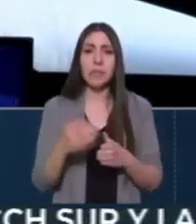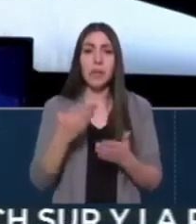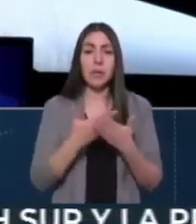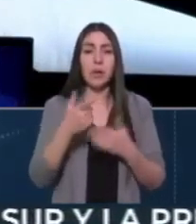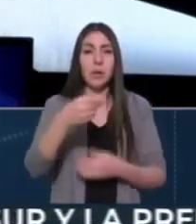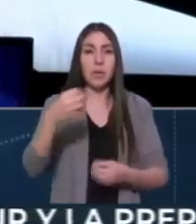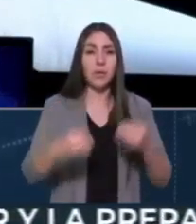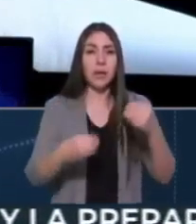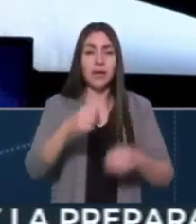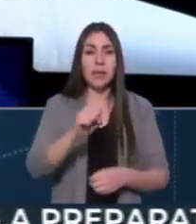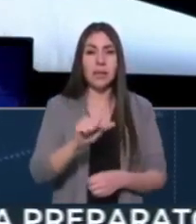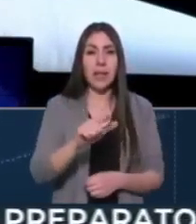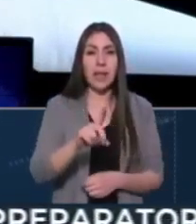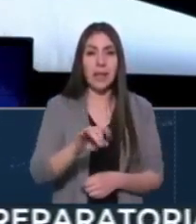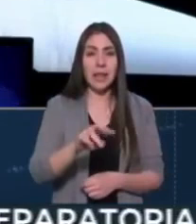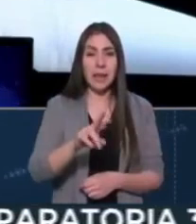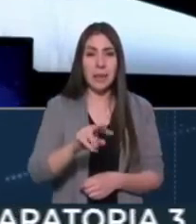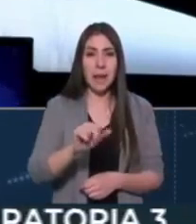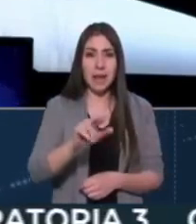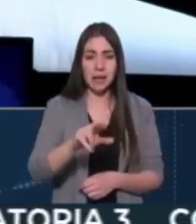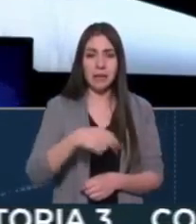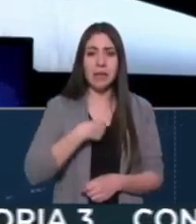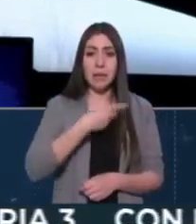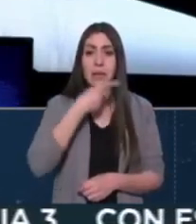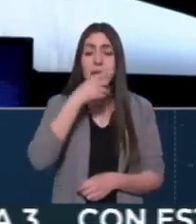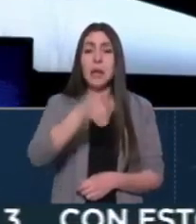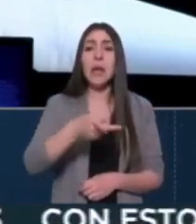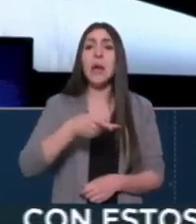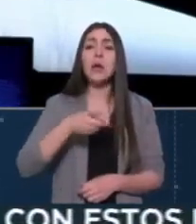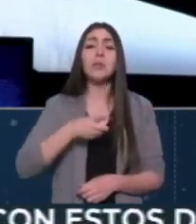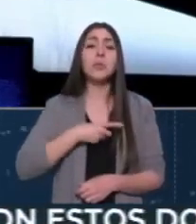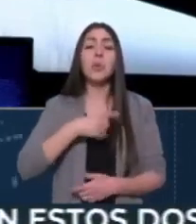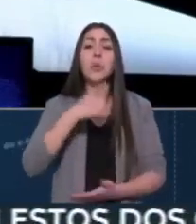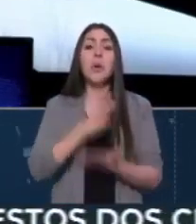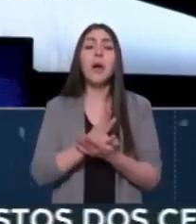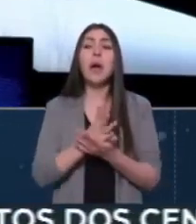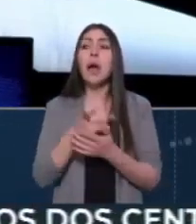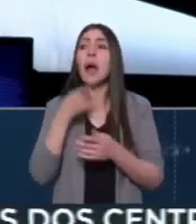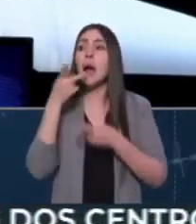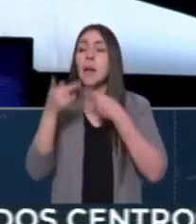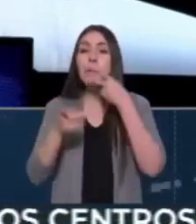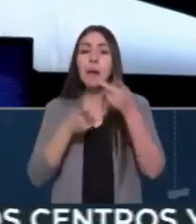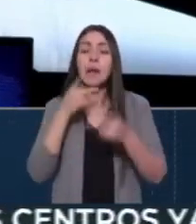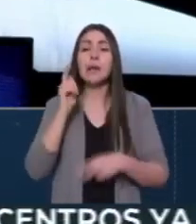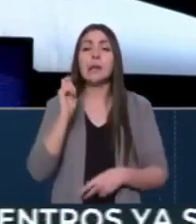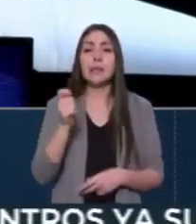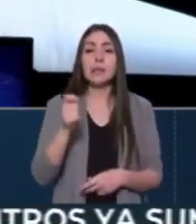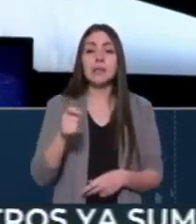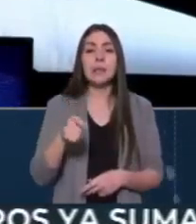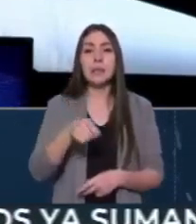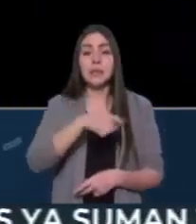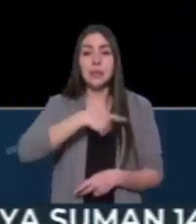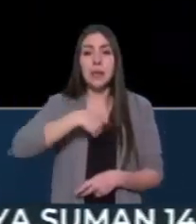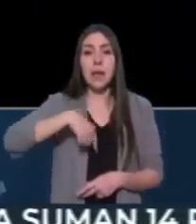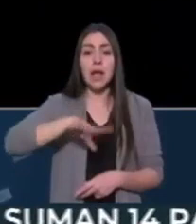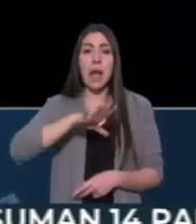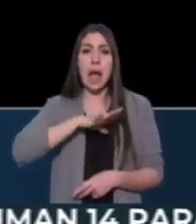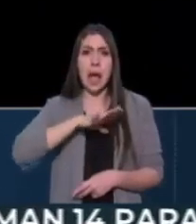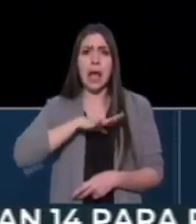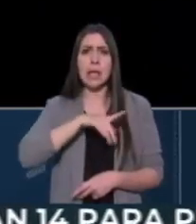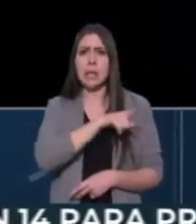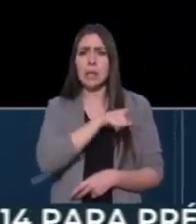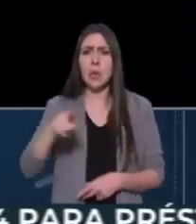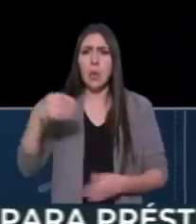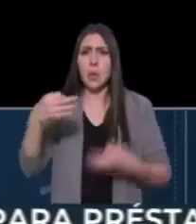no es nada más decir de palabra que estamos nosotros o que hay autonomía de los